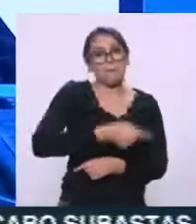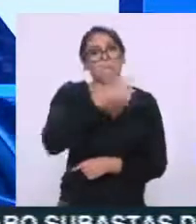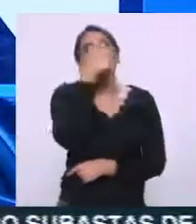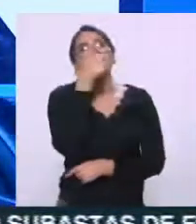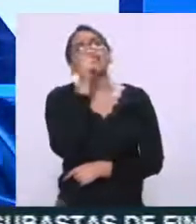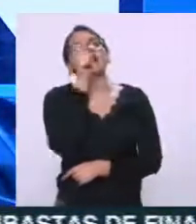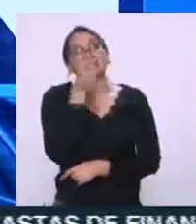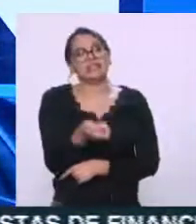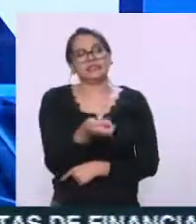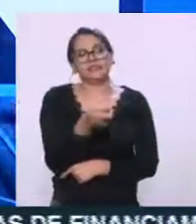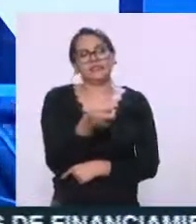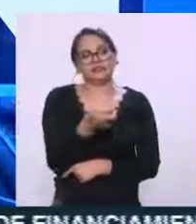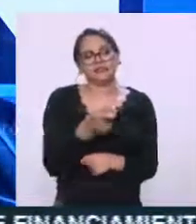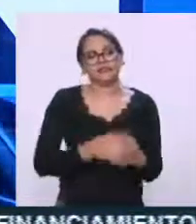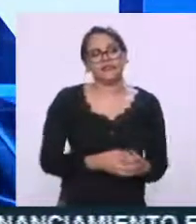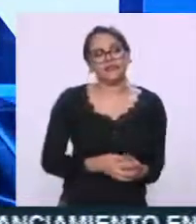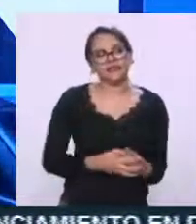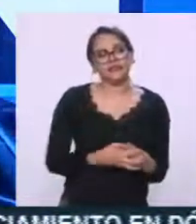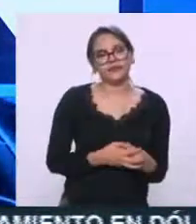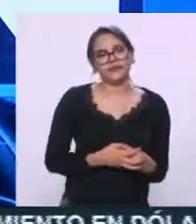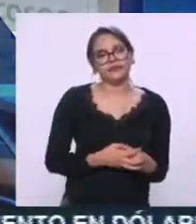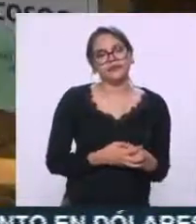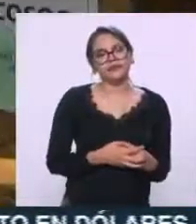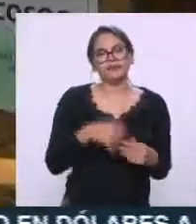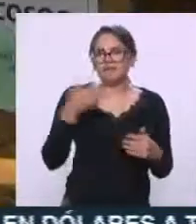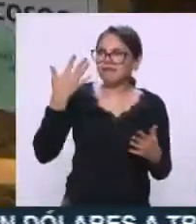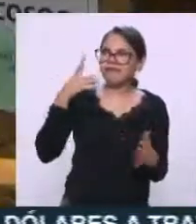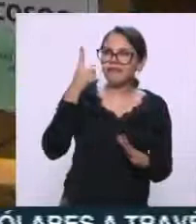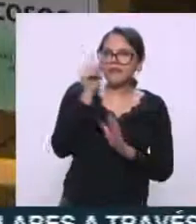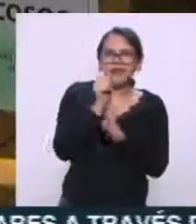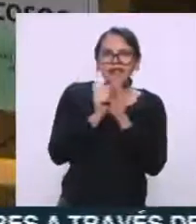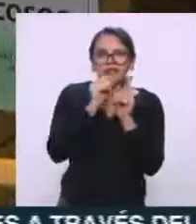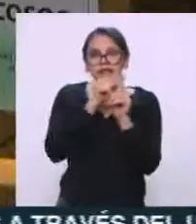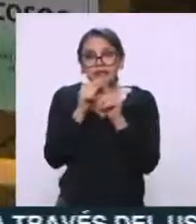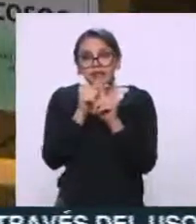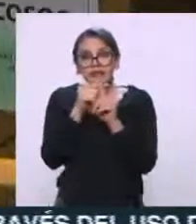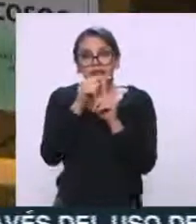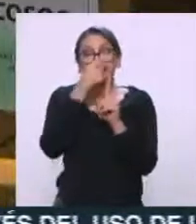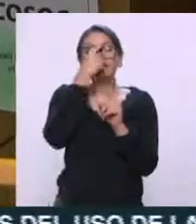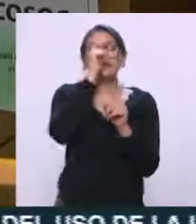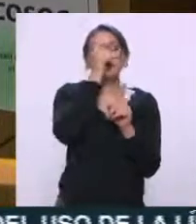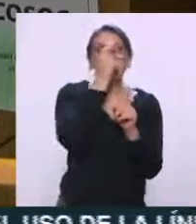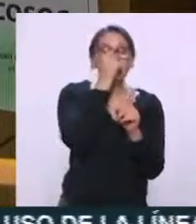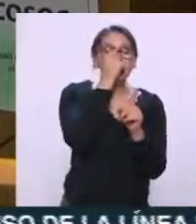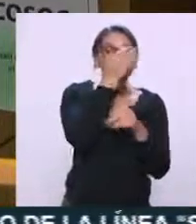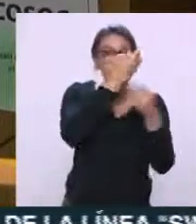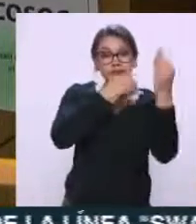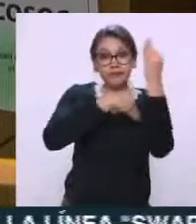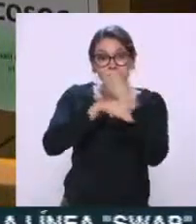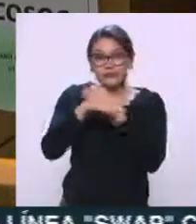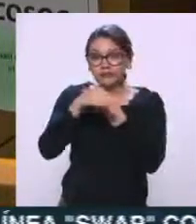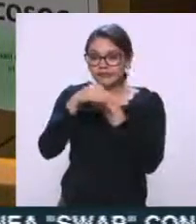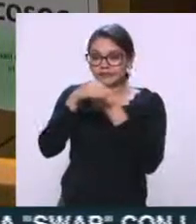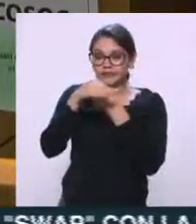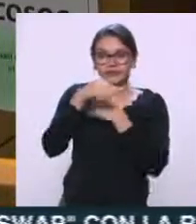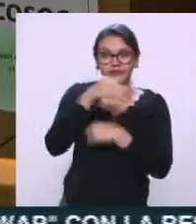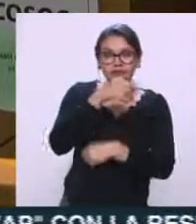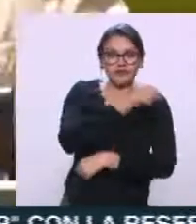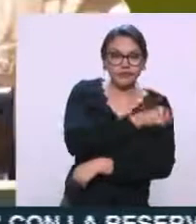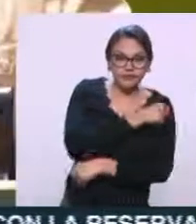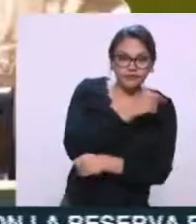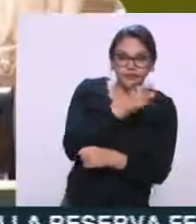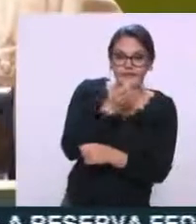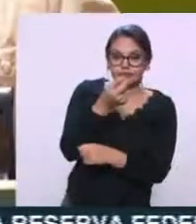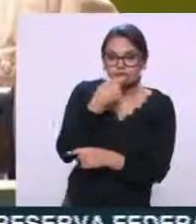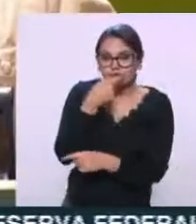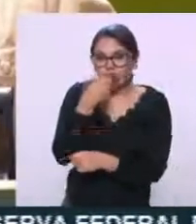ante el G20, hará mes y medio, para que todos los fármacos que se desarrollen para combatir